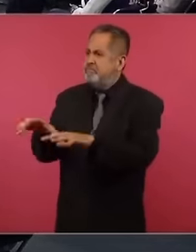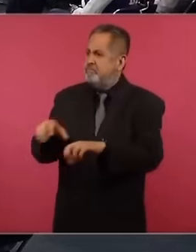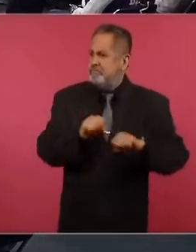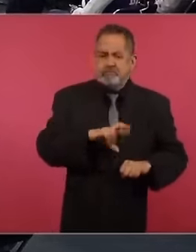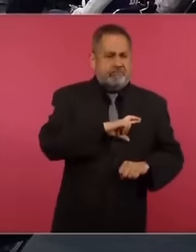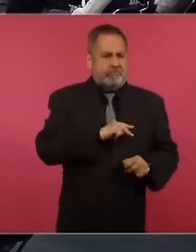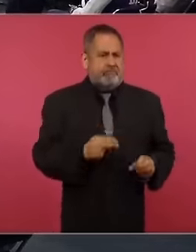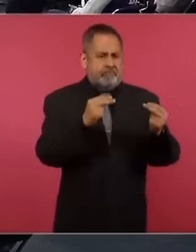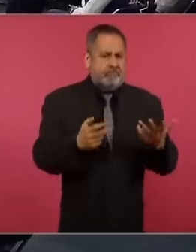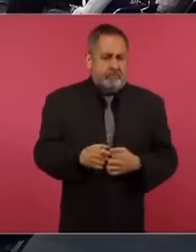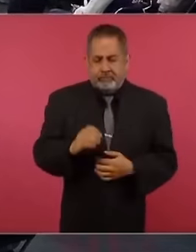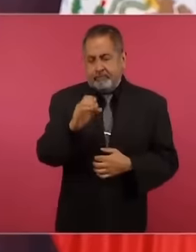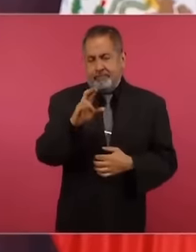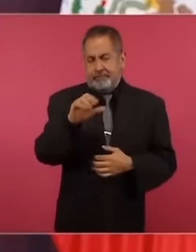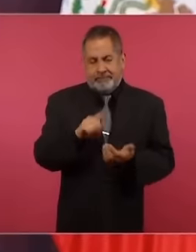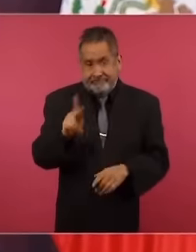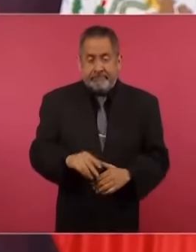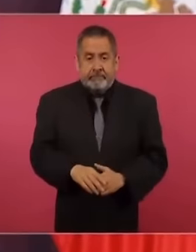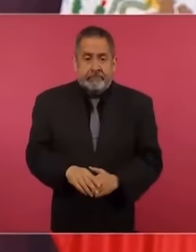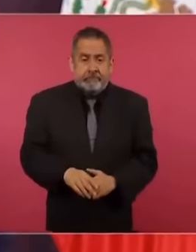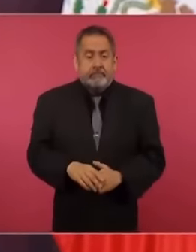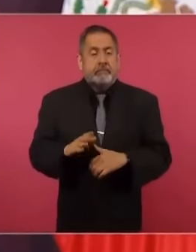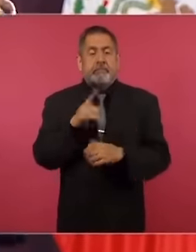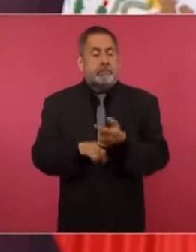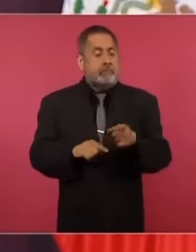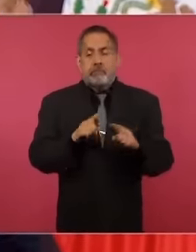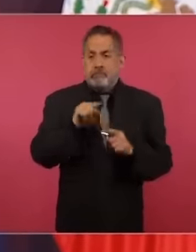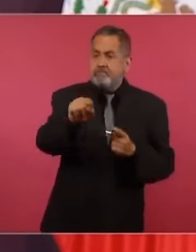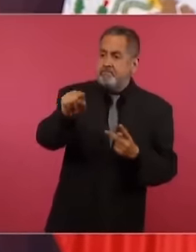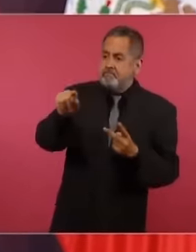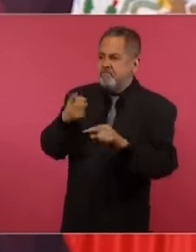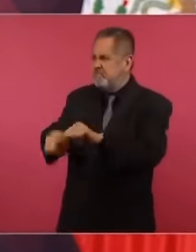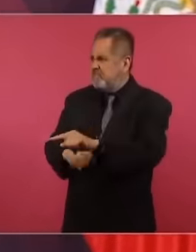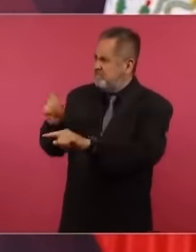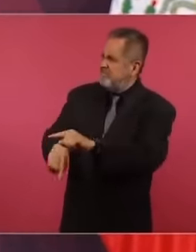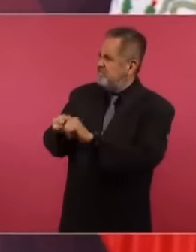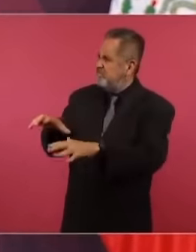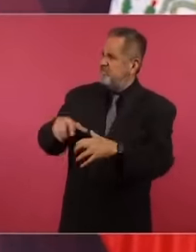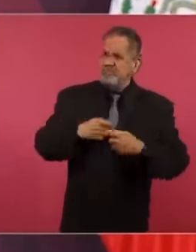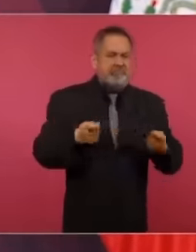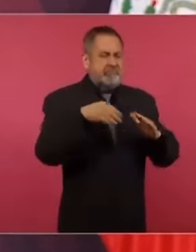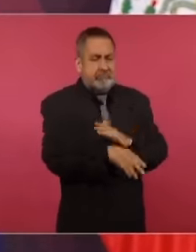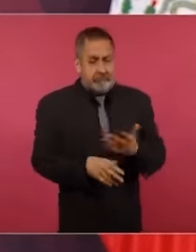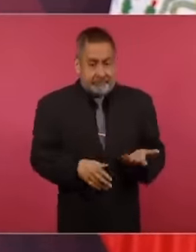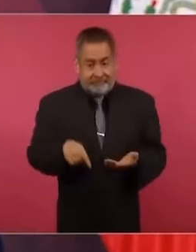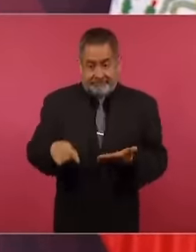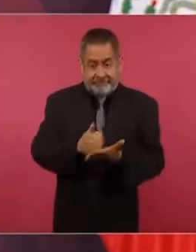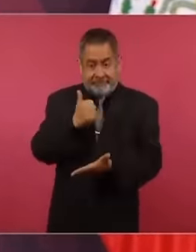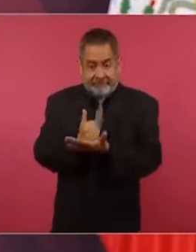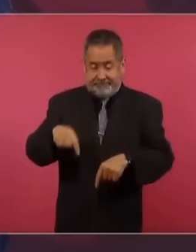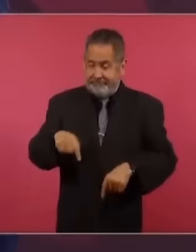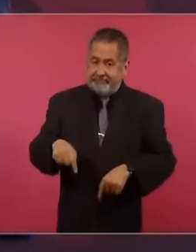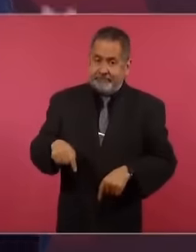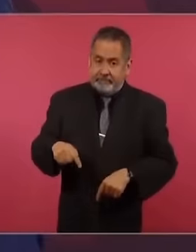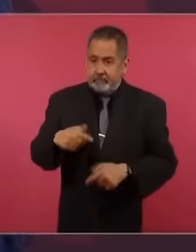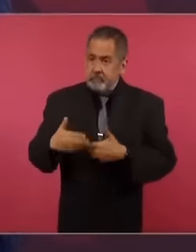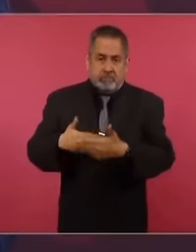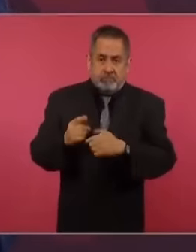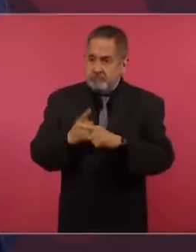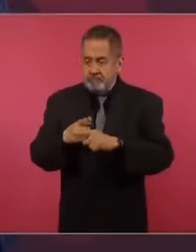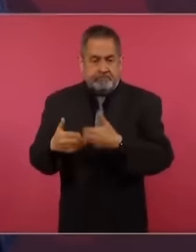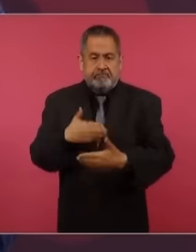Por eso no hablo de una crisis, sino de una decadencia, porque tuvo que ver con todos los ámbitos de la vida pública. Y esta ciudad tan solidaria, tan fraterna, tan